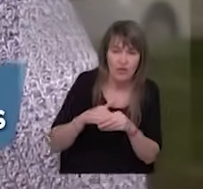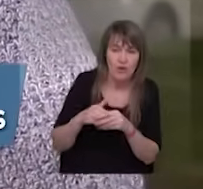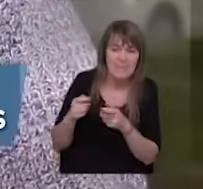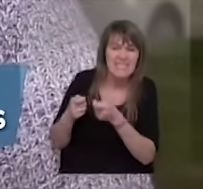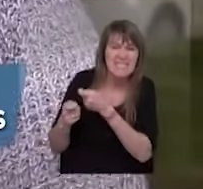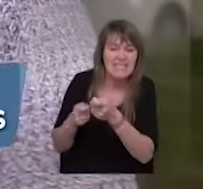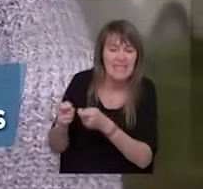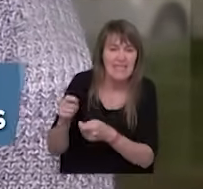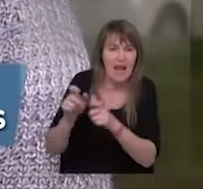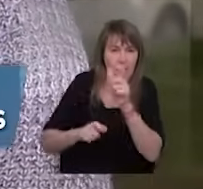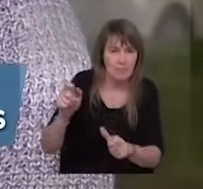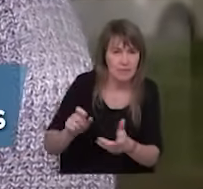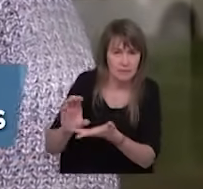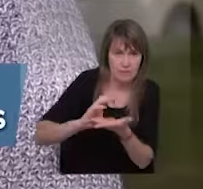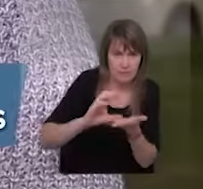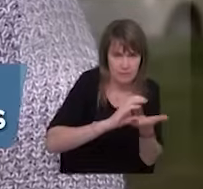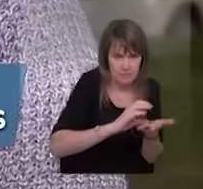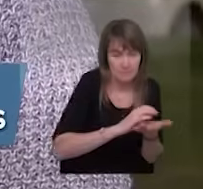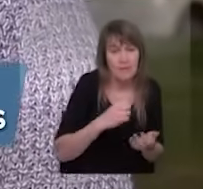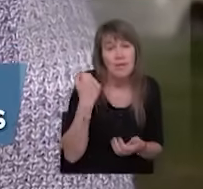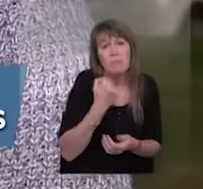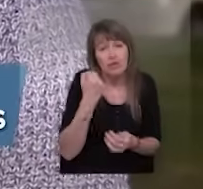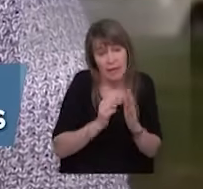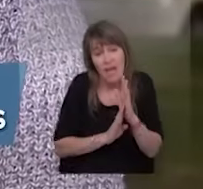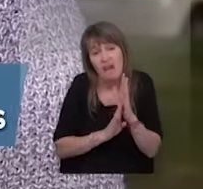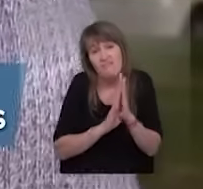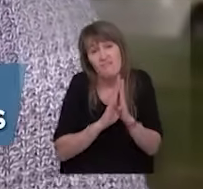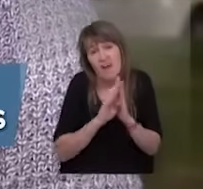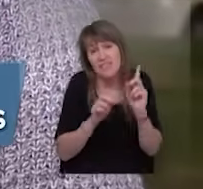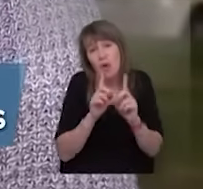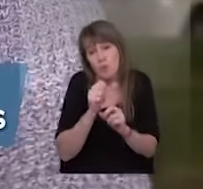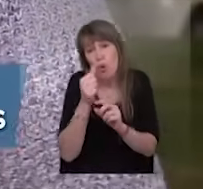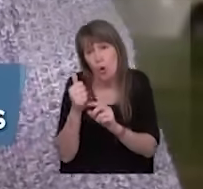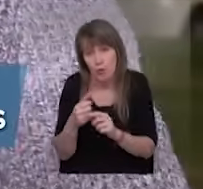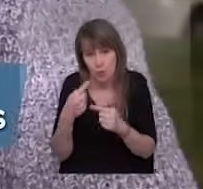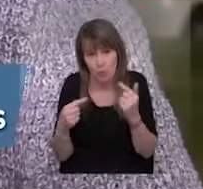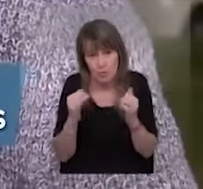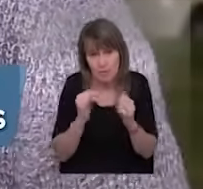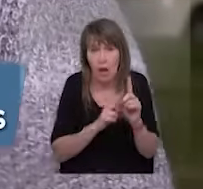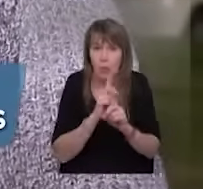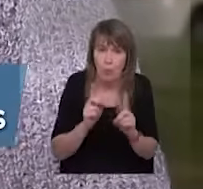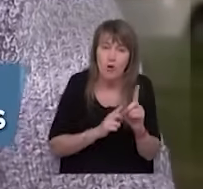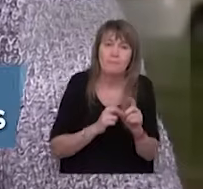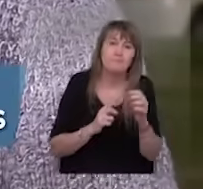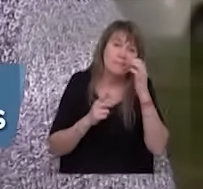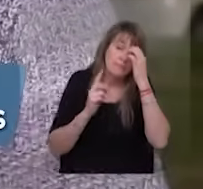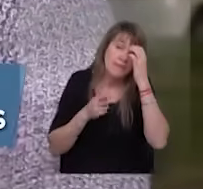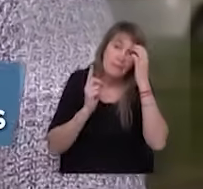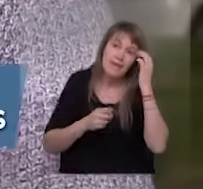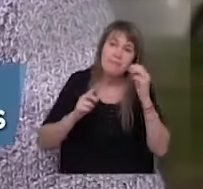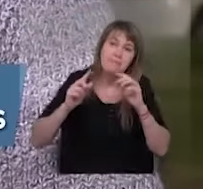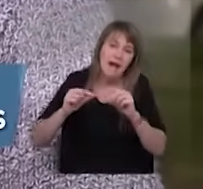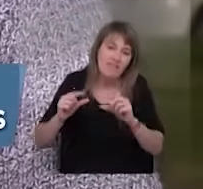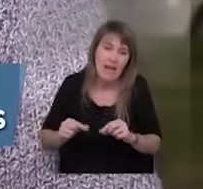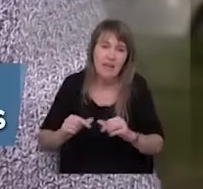pueda tomar la ciudadanía creo que es importante El Avance todavía es insuficiente y creo que también es importante en el sentido de que se puedan abaratar las campañas a